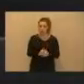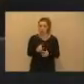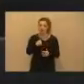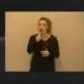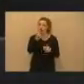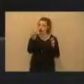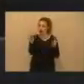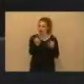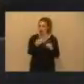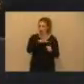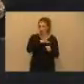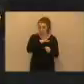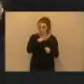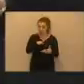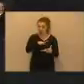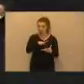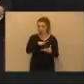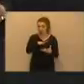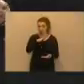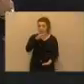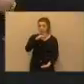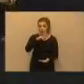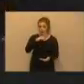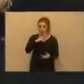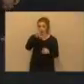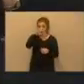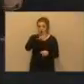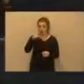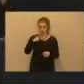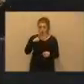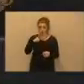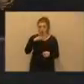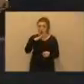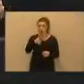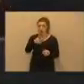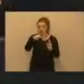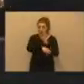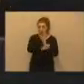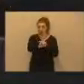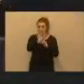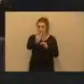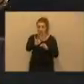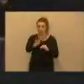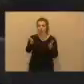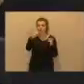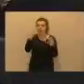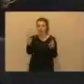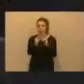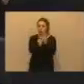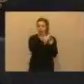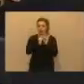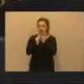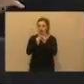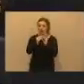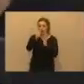es que en el ámbito de las competencias de la comunidad autónoma, a pesar de que existe esa normativa, lo que no hay es una unificación del criterio en los